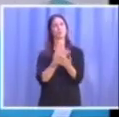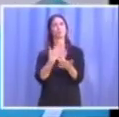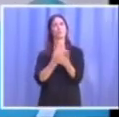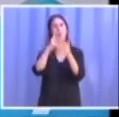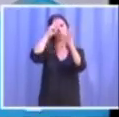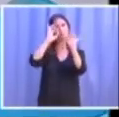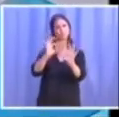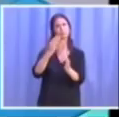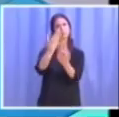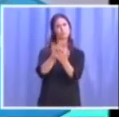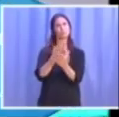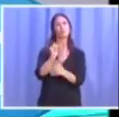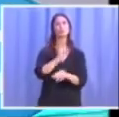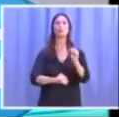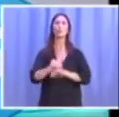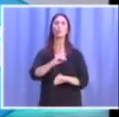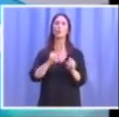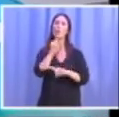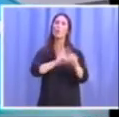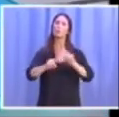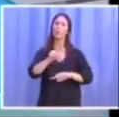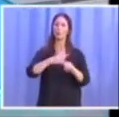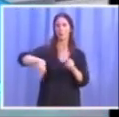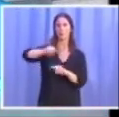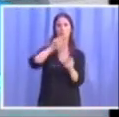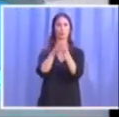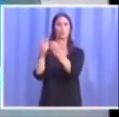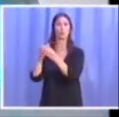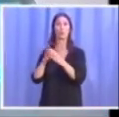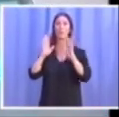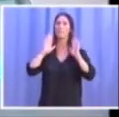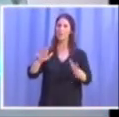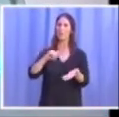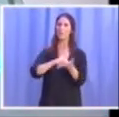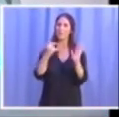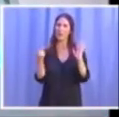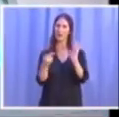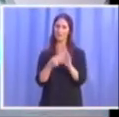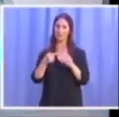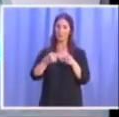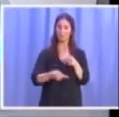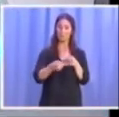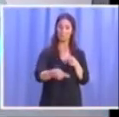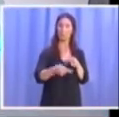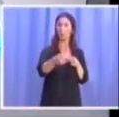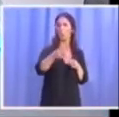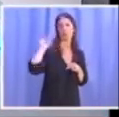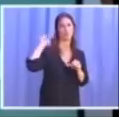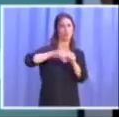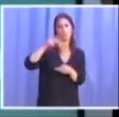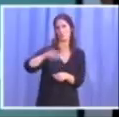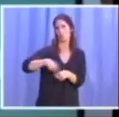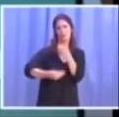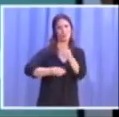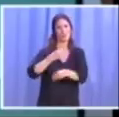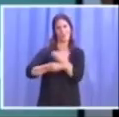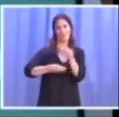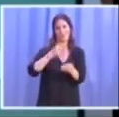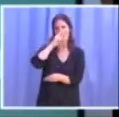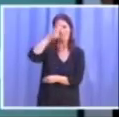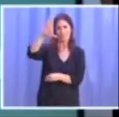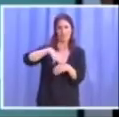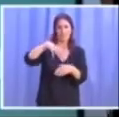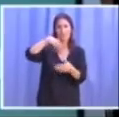propuestas concretas y soluciones a los problemas que tienen los granadinos, pero planificando en ese medio y largo plazo que nunca se ha hecho desde hace ya muchos años. Y en un